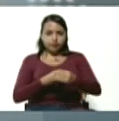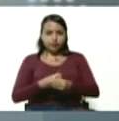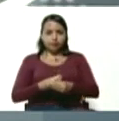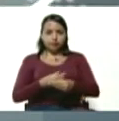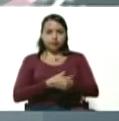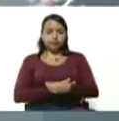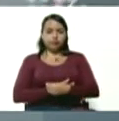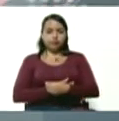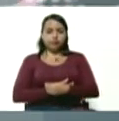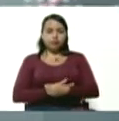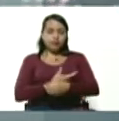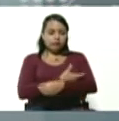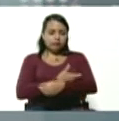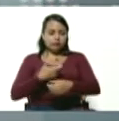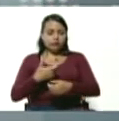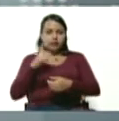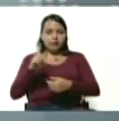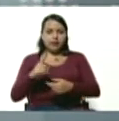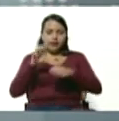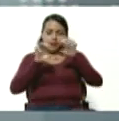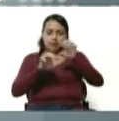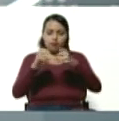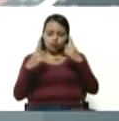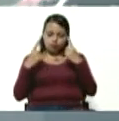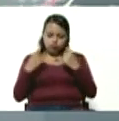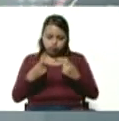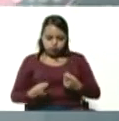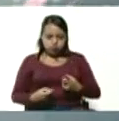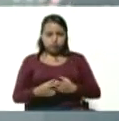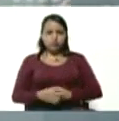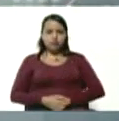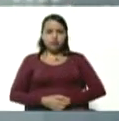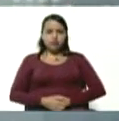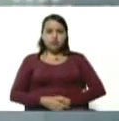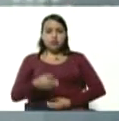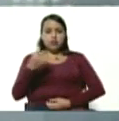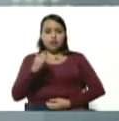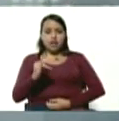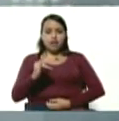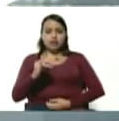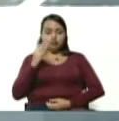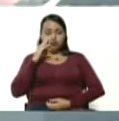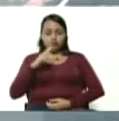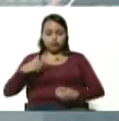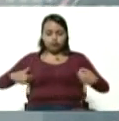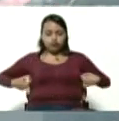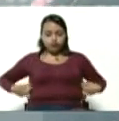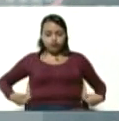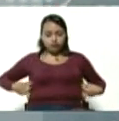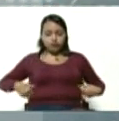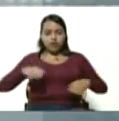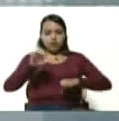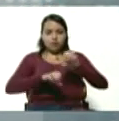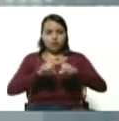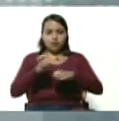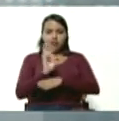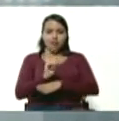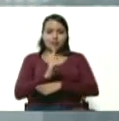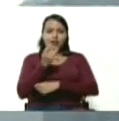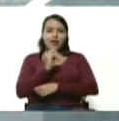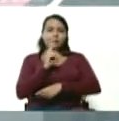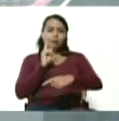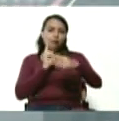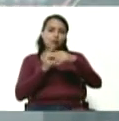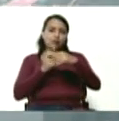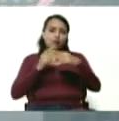hicieron estudios para el clínico y radiológico y se reportó una lumpia bilateral. La prueba rápida para el COVID-19 dio positiva